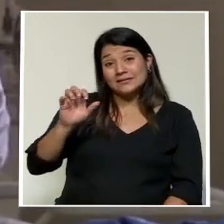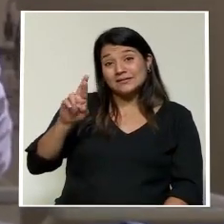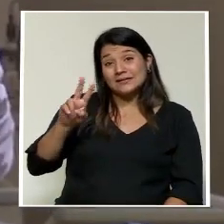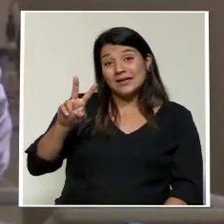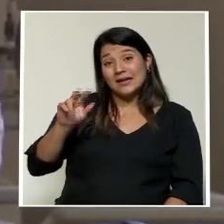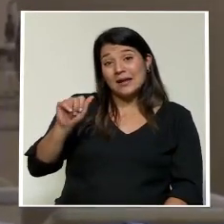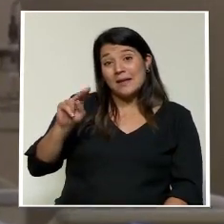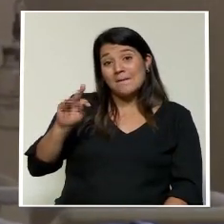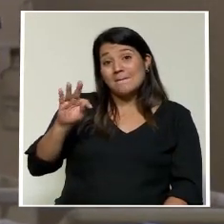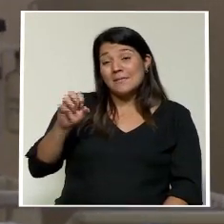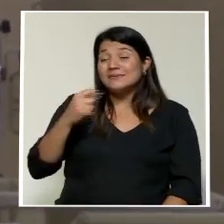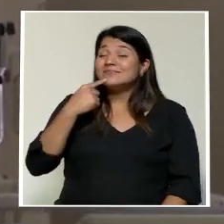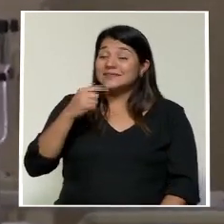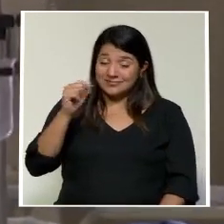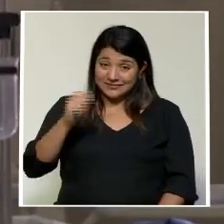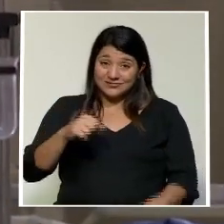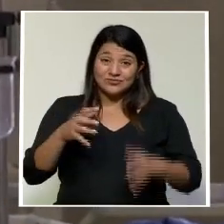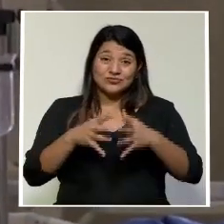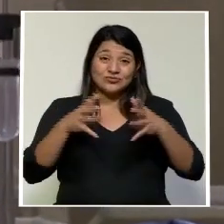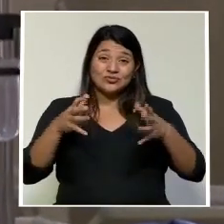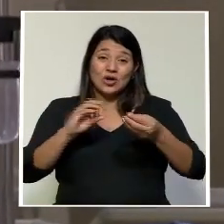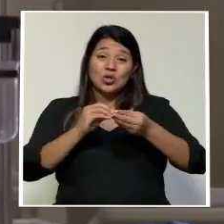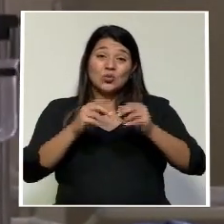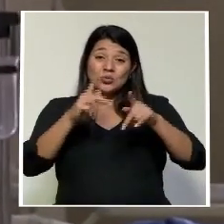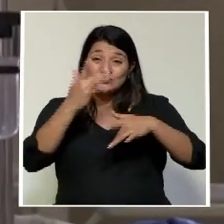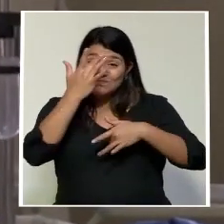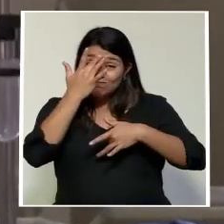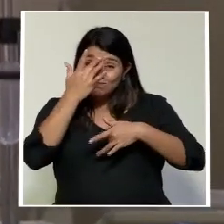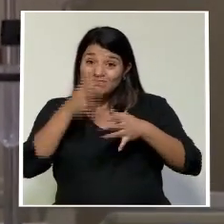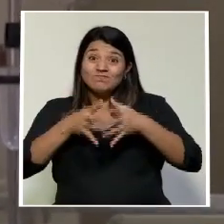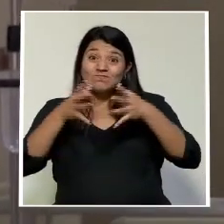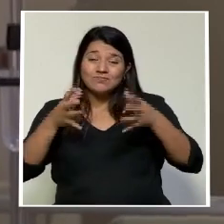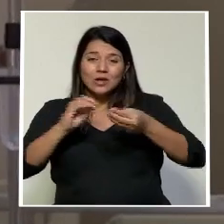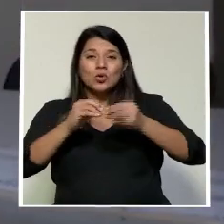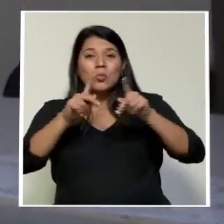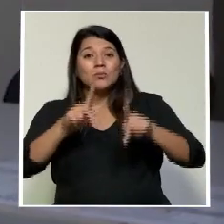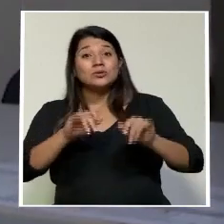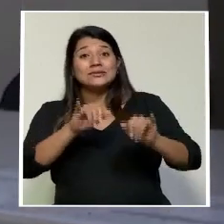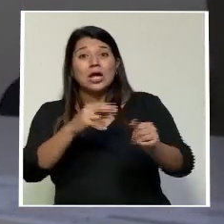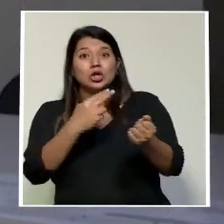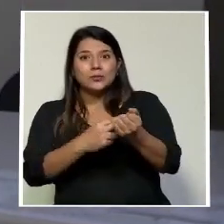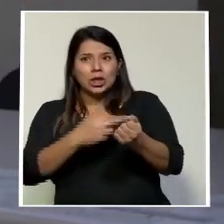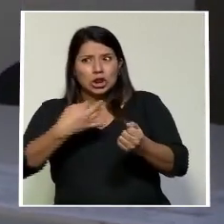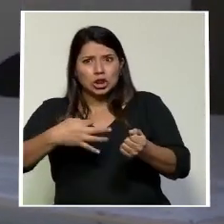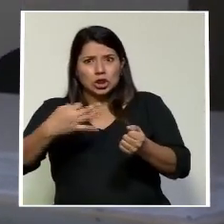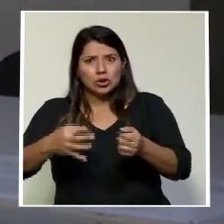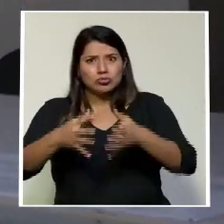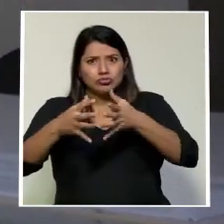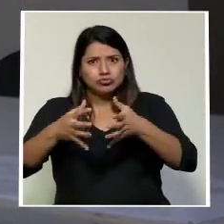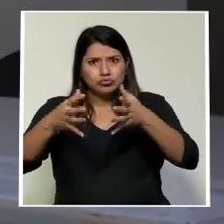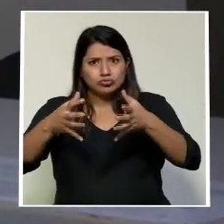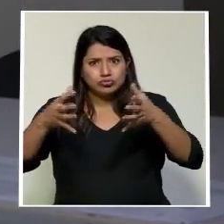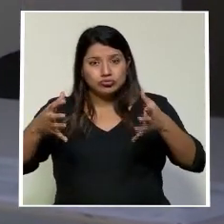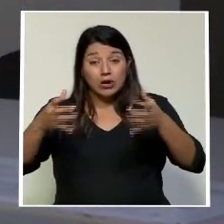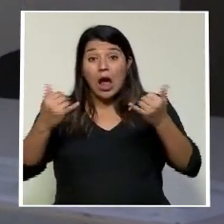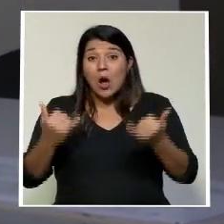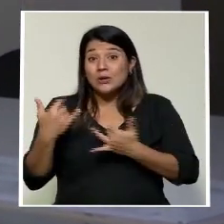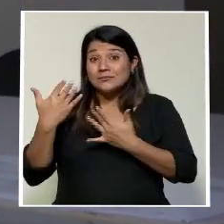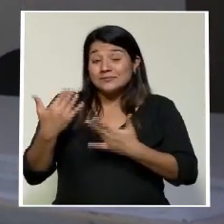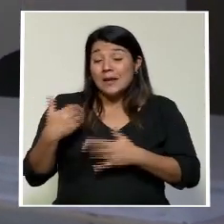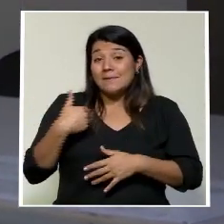creciente y la saturación del sistema hospitalario, el cual, señala, se agrava día a día, quedando a la espera de que el Ministerio de Salud